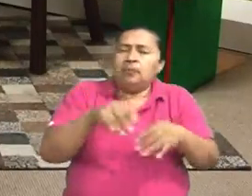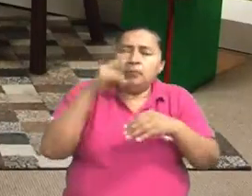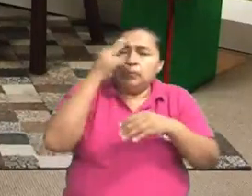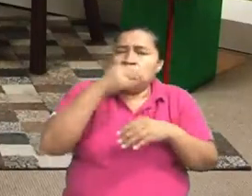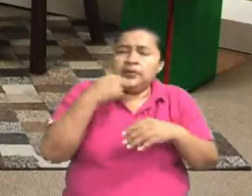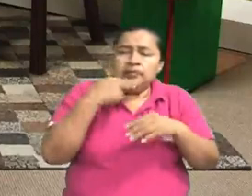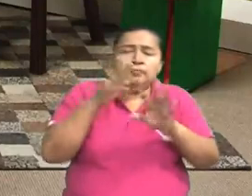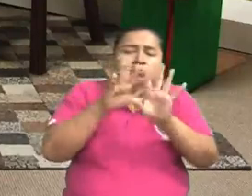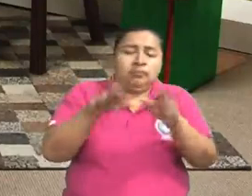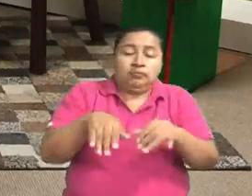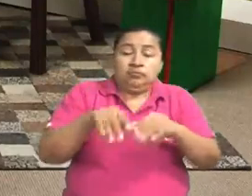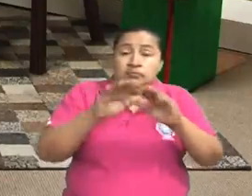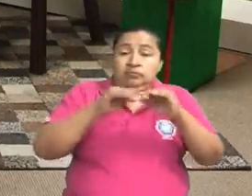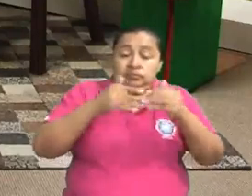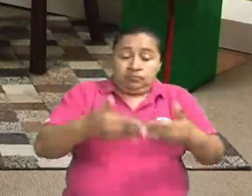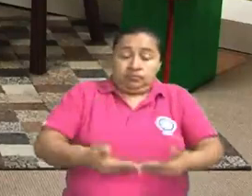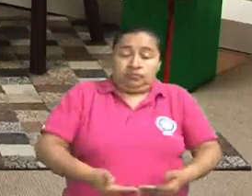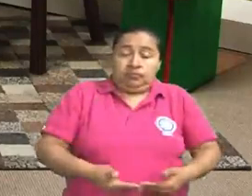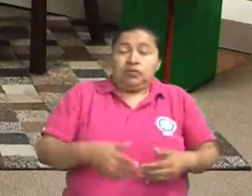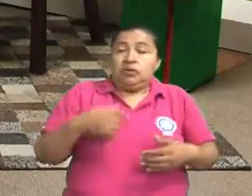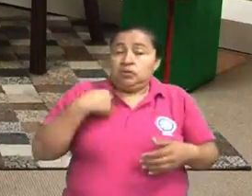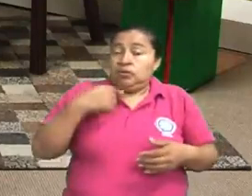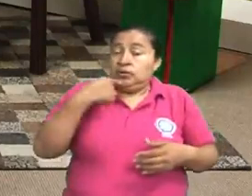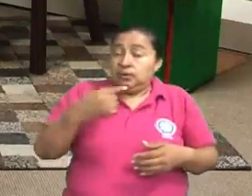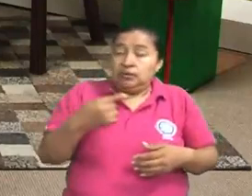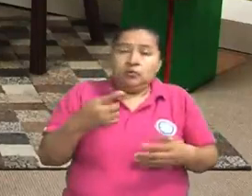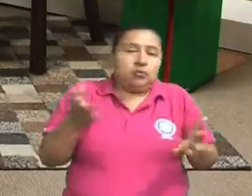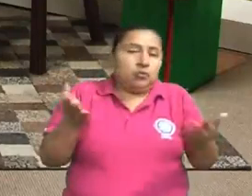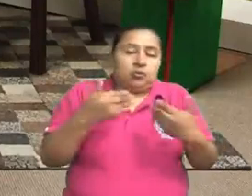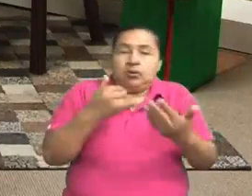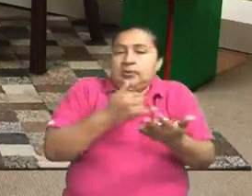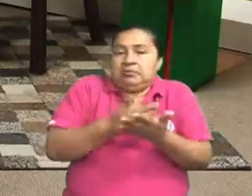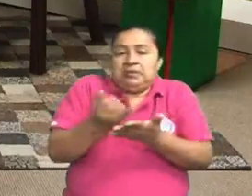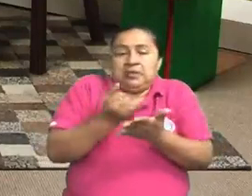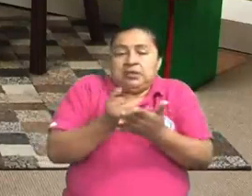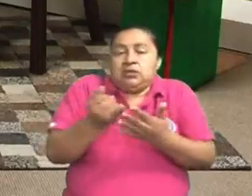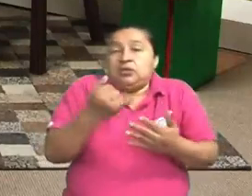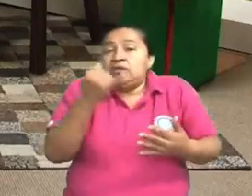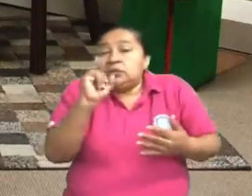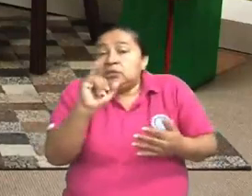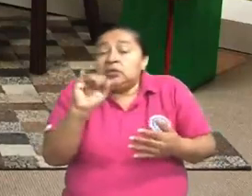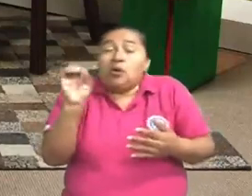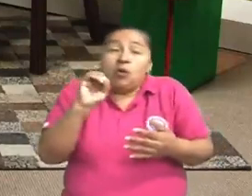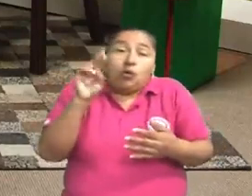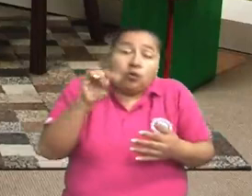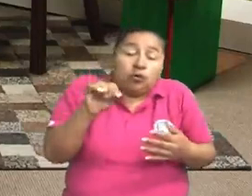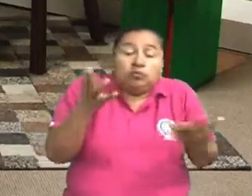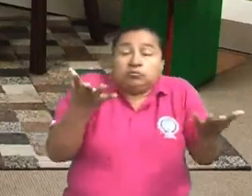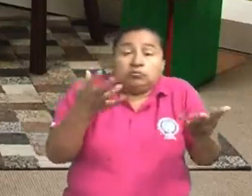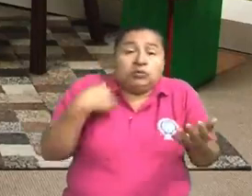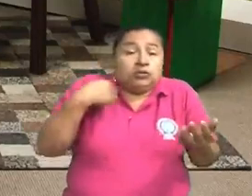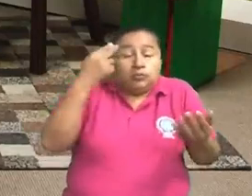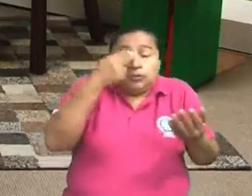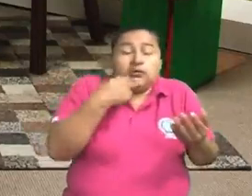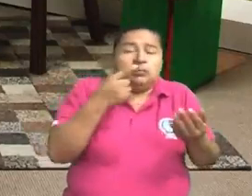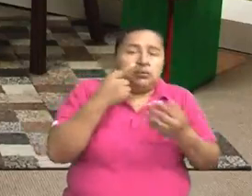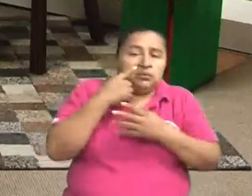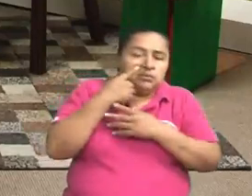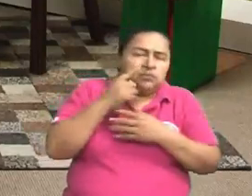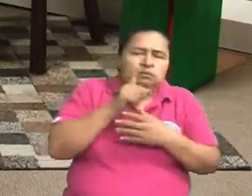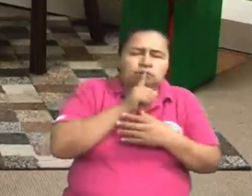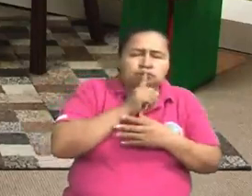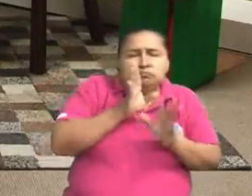ejemplo? Como siempre digo, como no hay estudios que me digan sí o no, nos hacemos la reserva y no